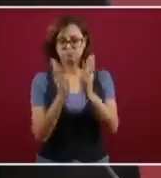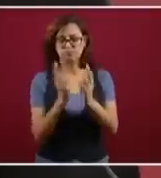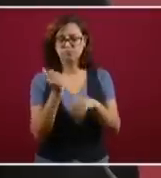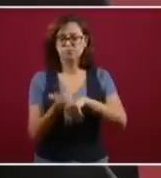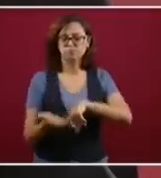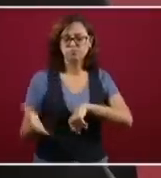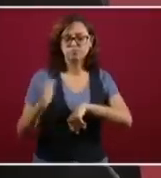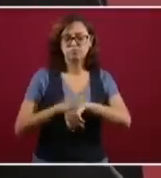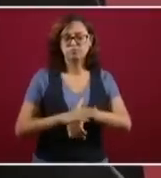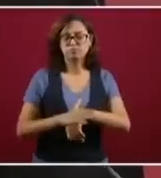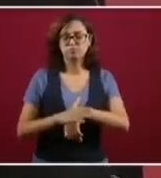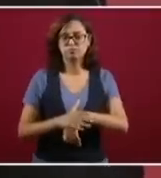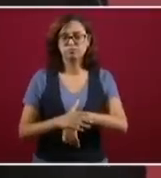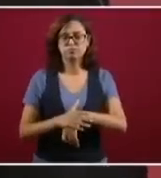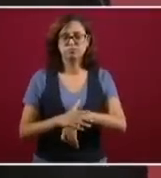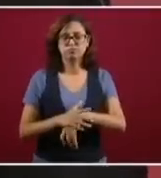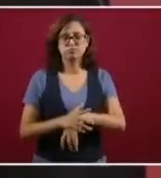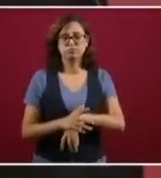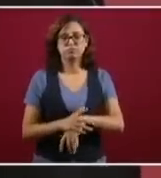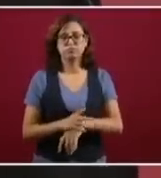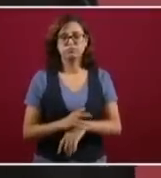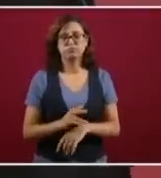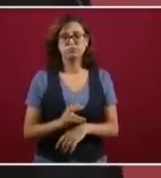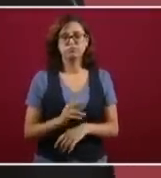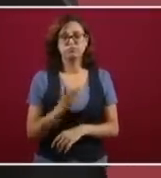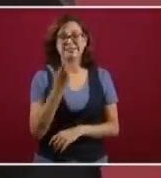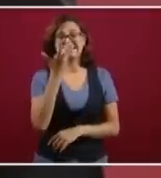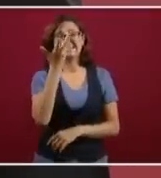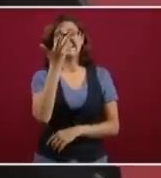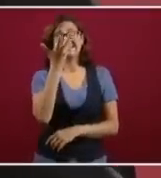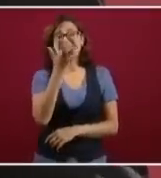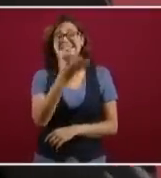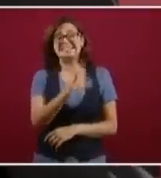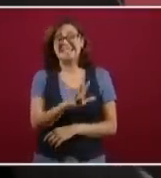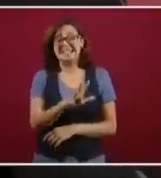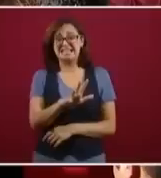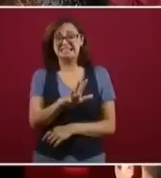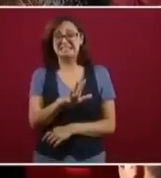se cambiaron a 10